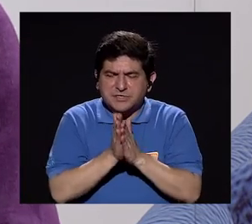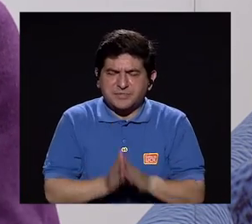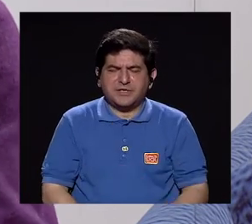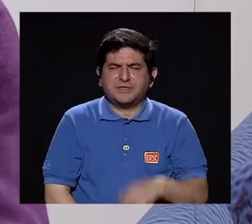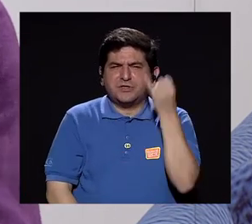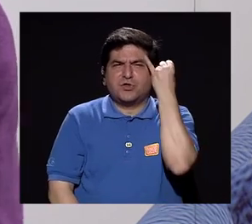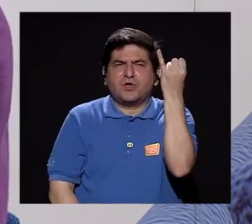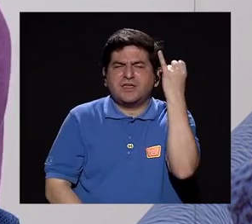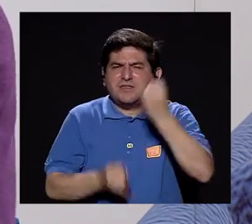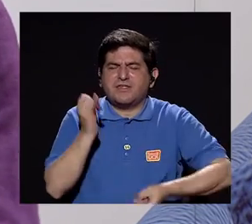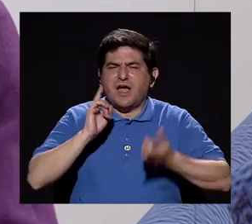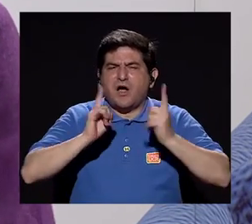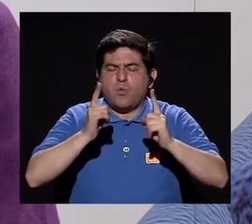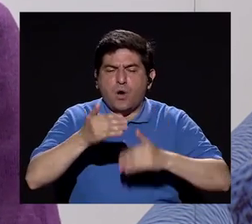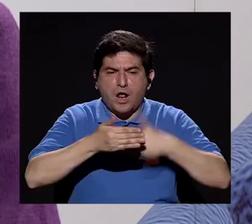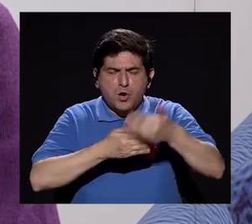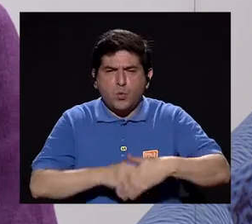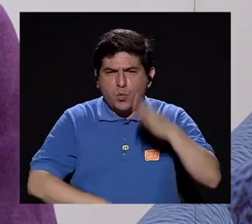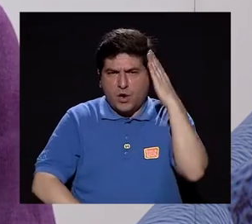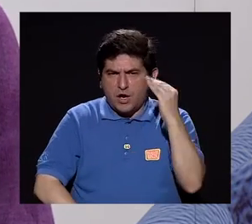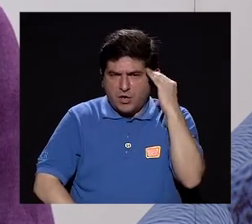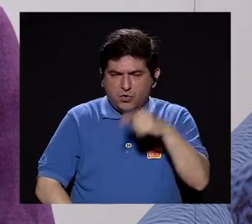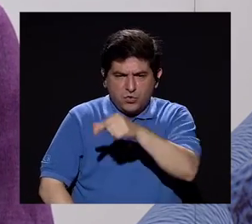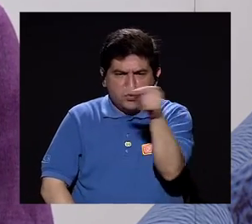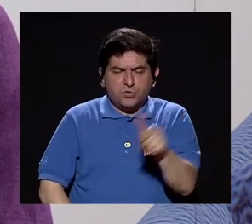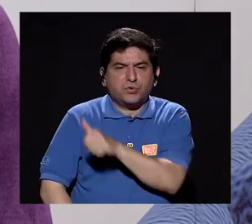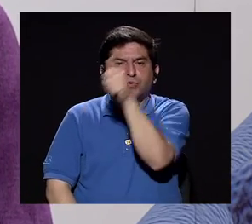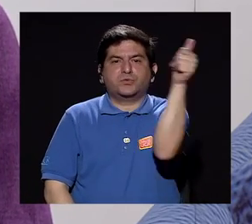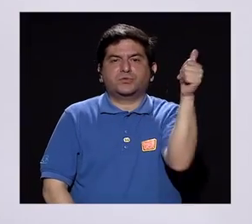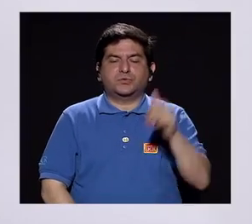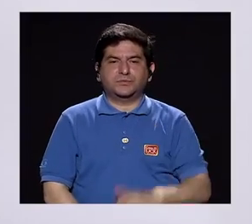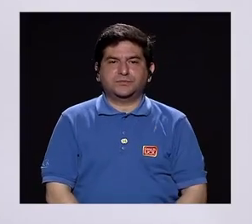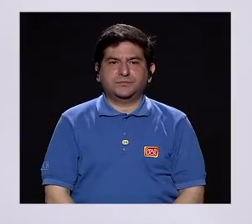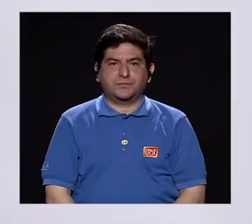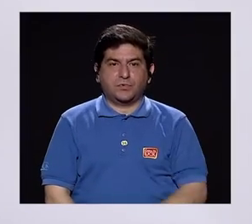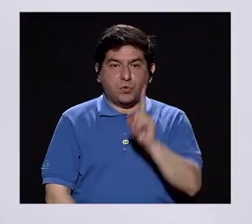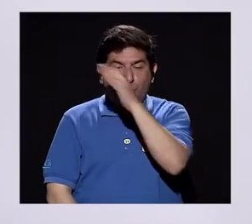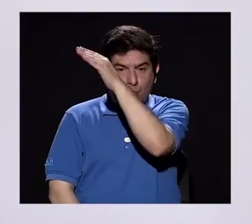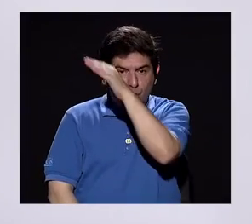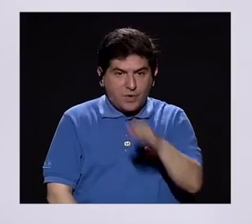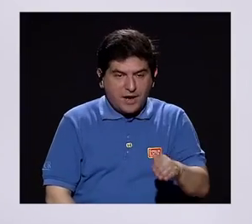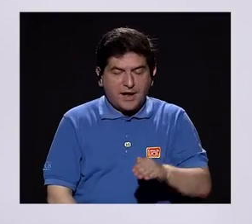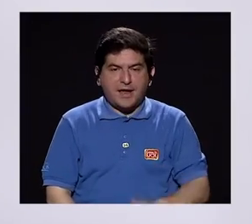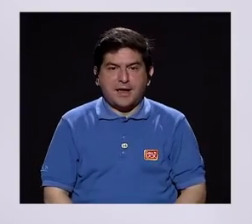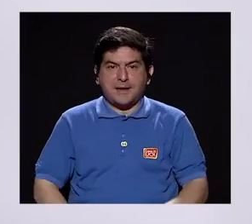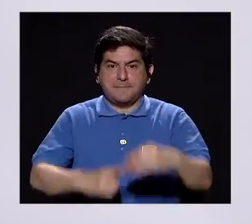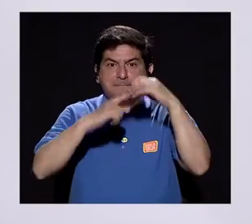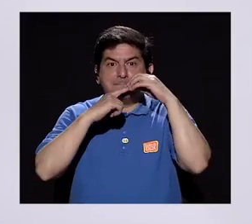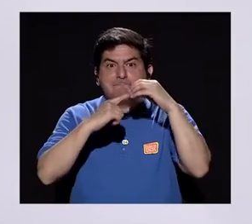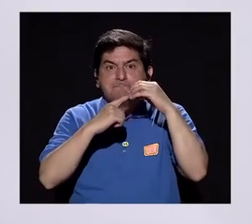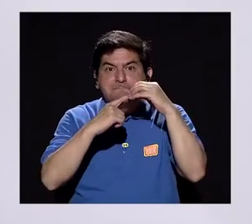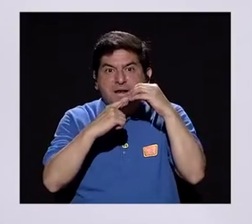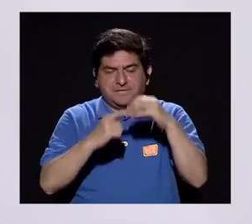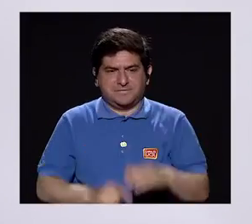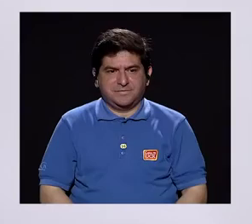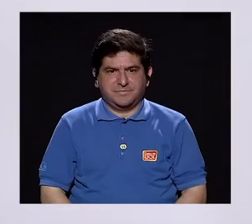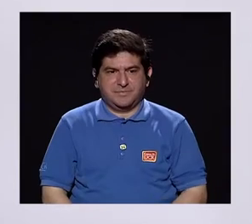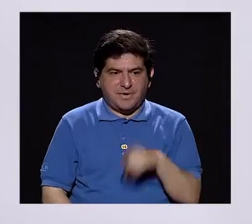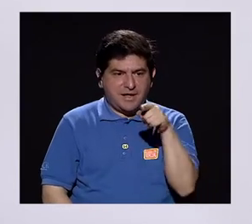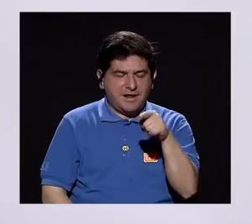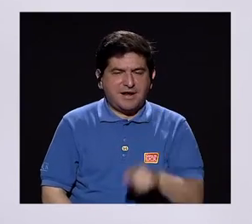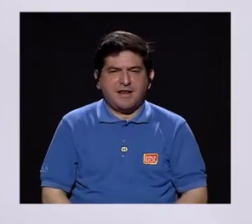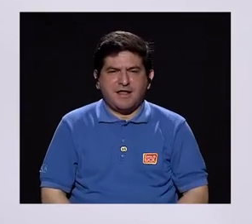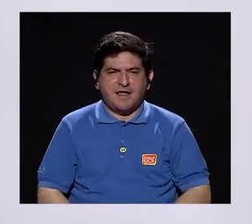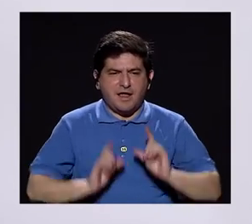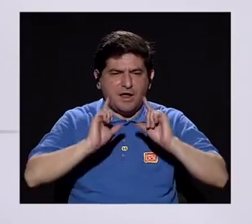aprovechamiento que conclusiones llegaron después de esta experiencia con resultó uno de los ejes que nosotros priorizamos justamente